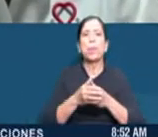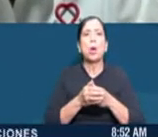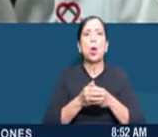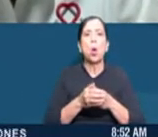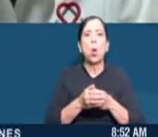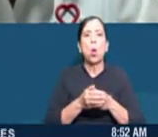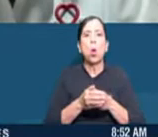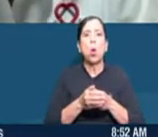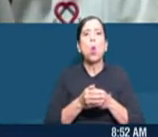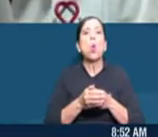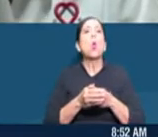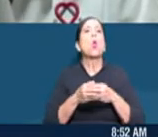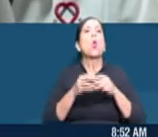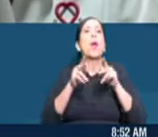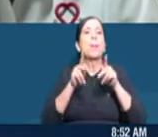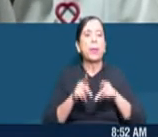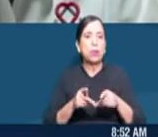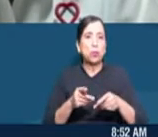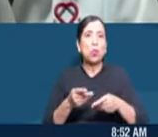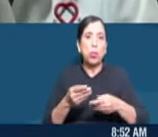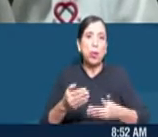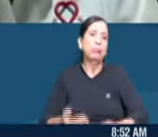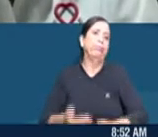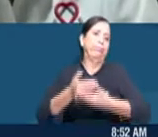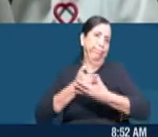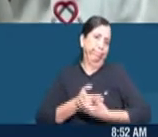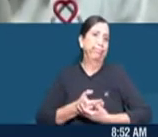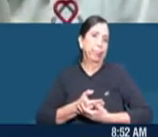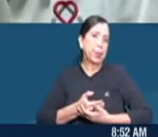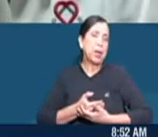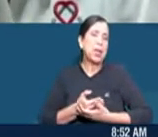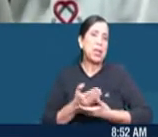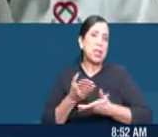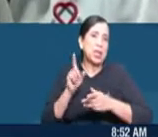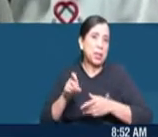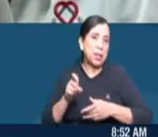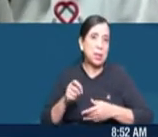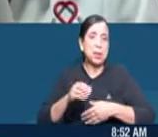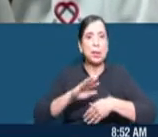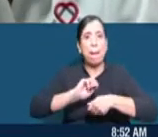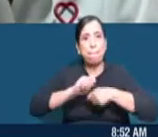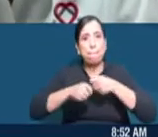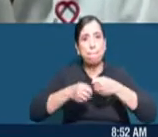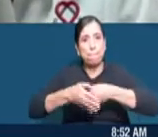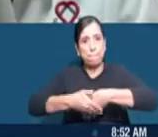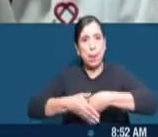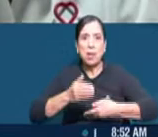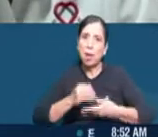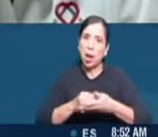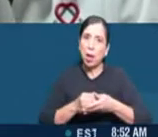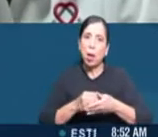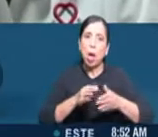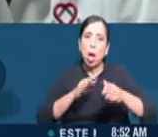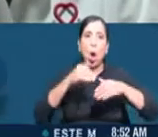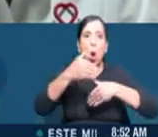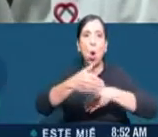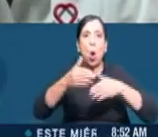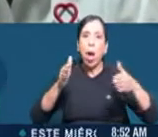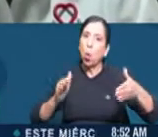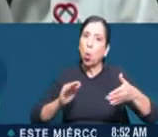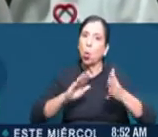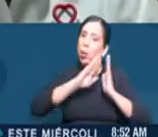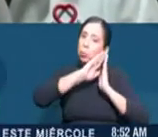va a quedar con el bebé, nos pidió pañales de tela, también con lo que es la cuna y todo esto que la persona